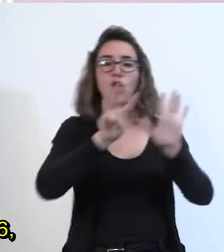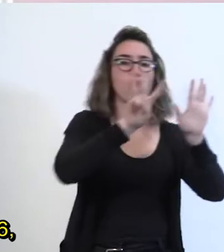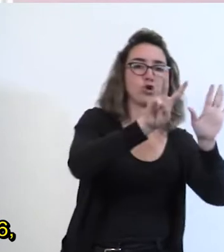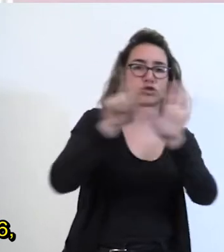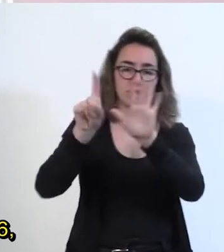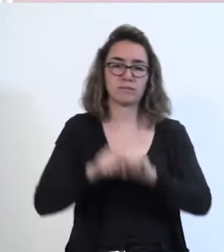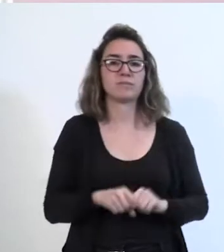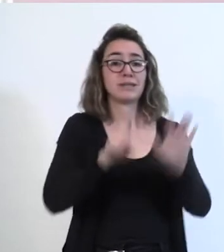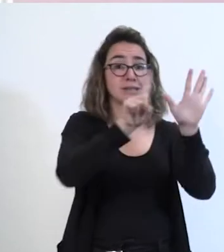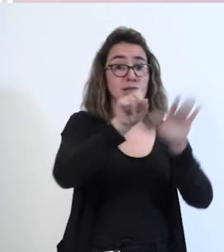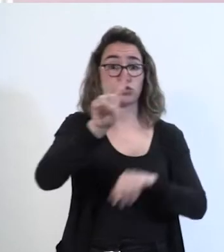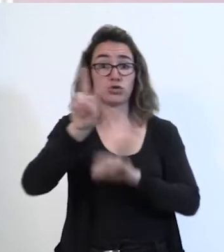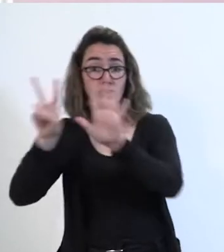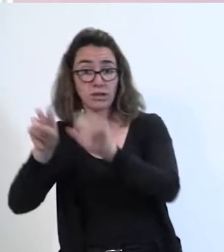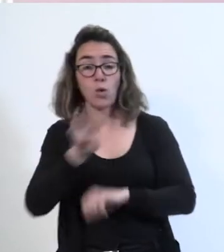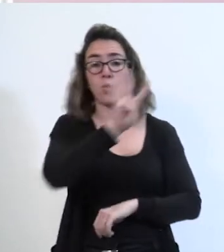627-404786.